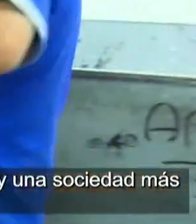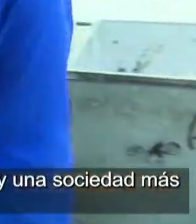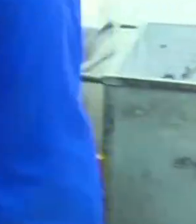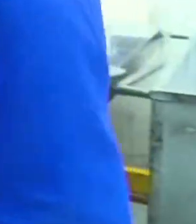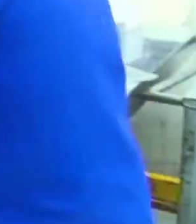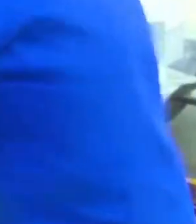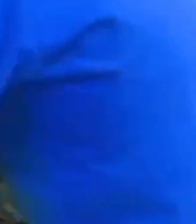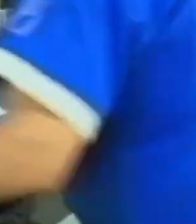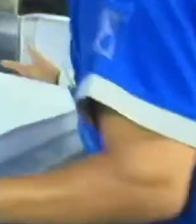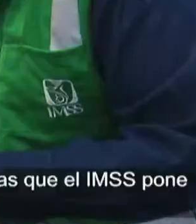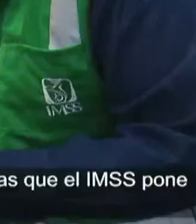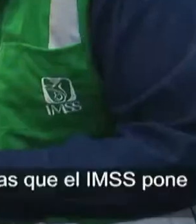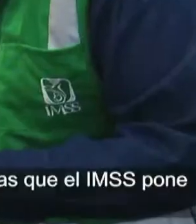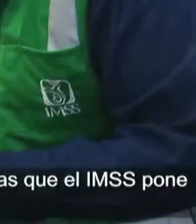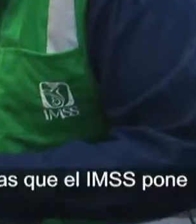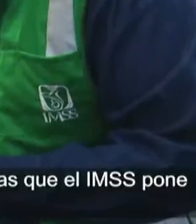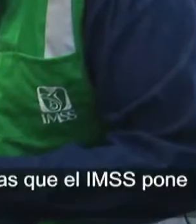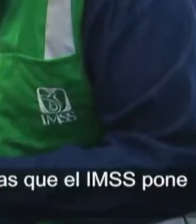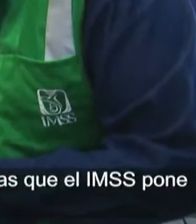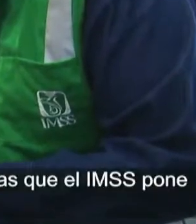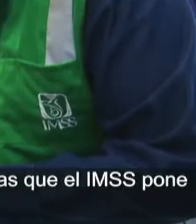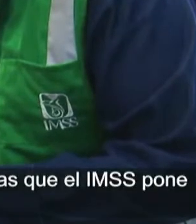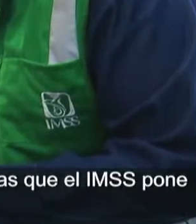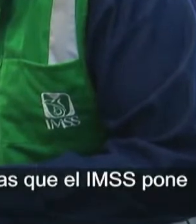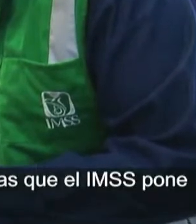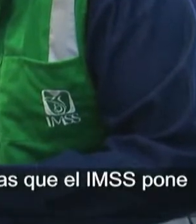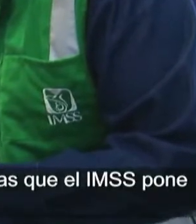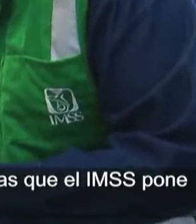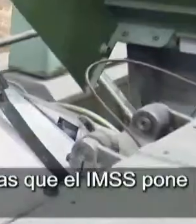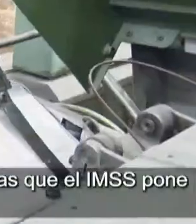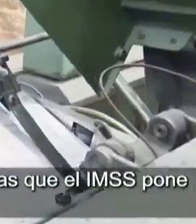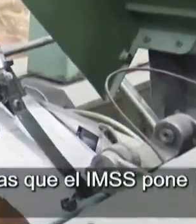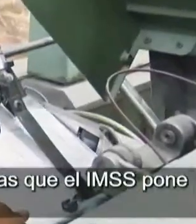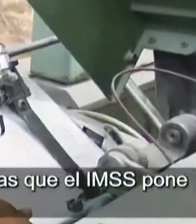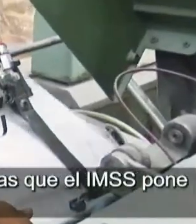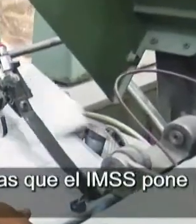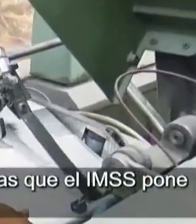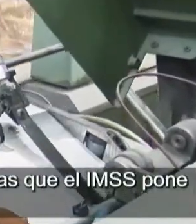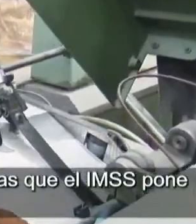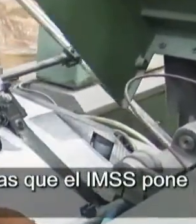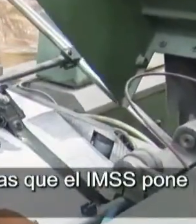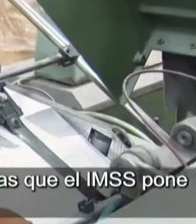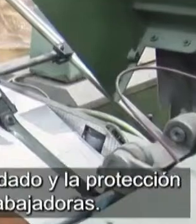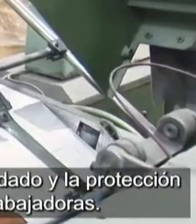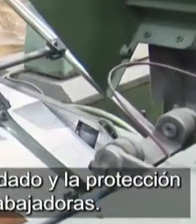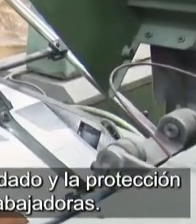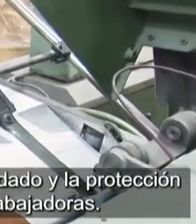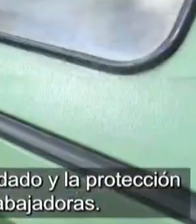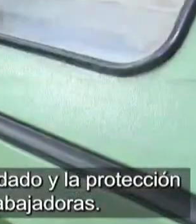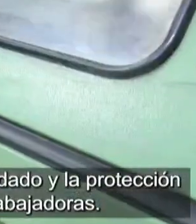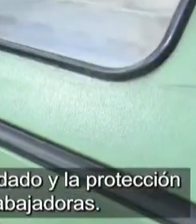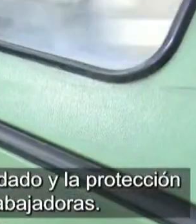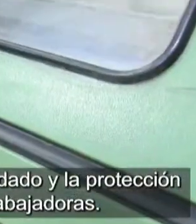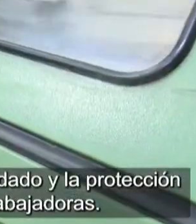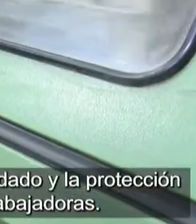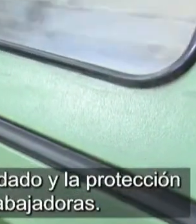más fuerte. Con ELSA, las empresas tendrán herramientas que el IMSS pone a su disposición para mejorar la productividad mediante